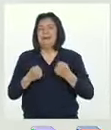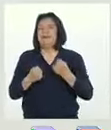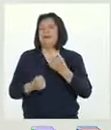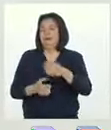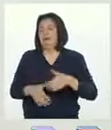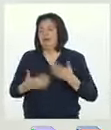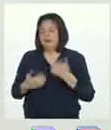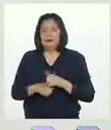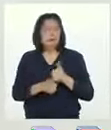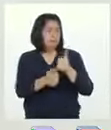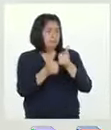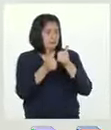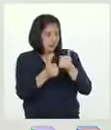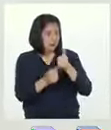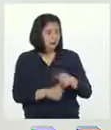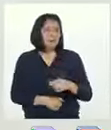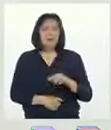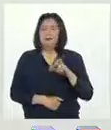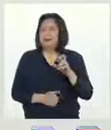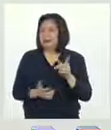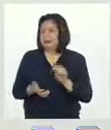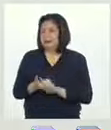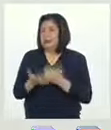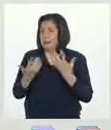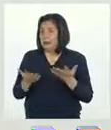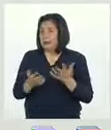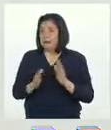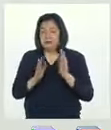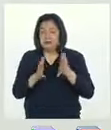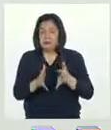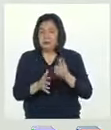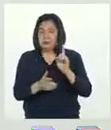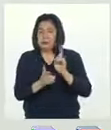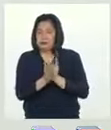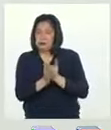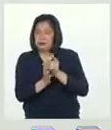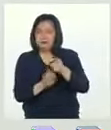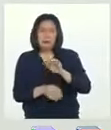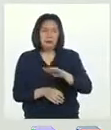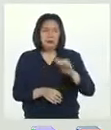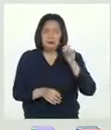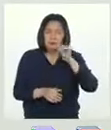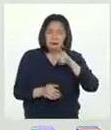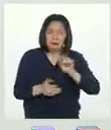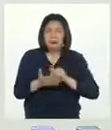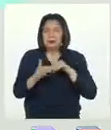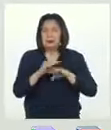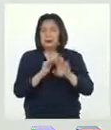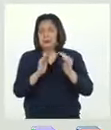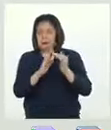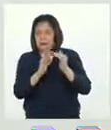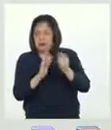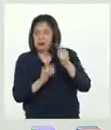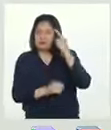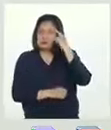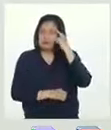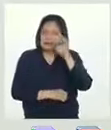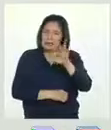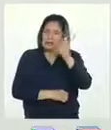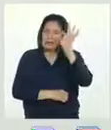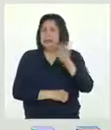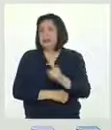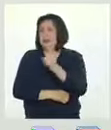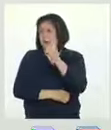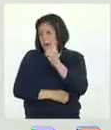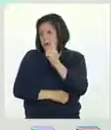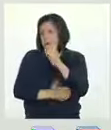feliz. Bien dicho, Patricia. Vamos a dejar unos minutitos a las chicas y los chicos en casa para que elijan uno de